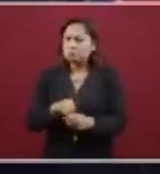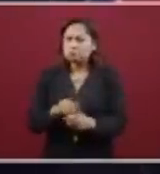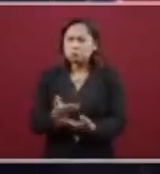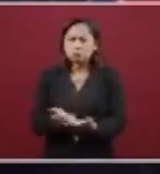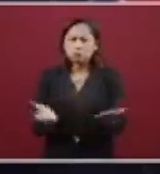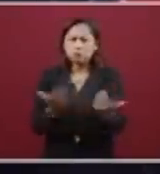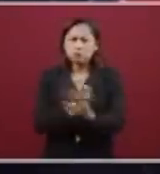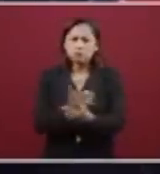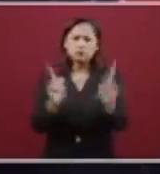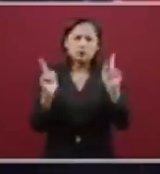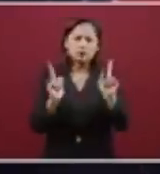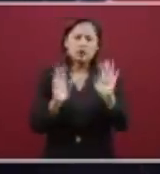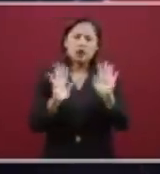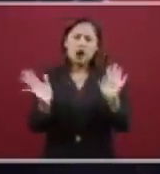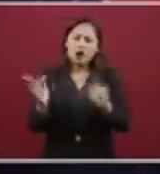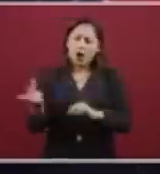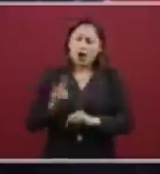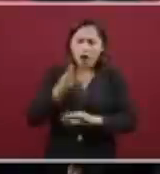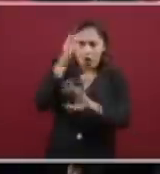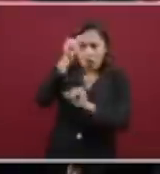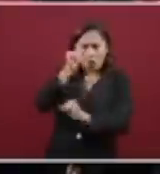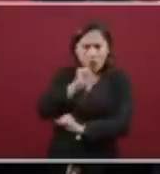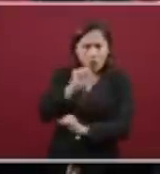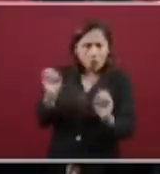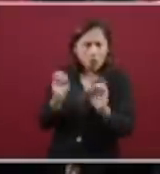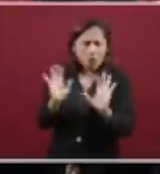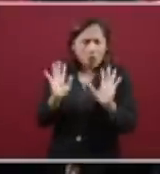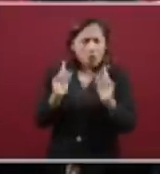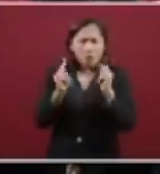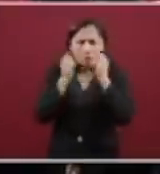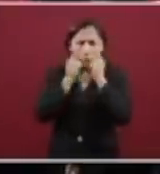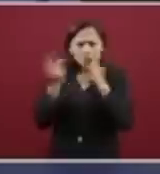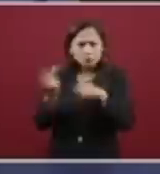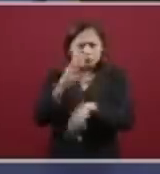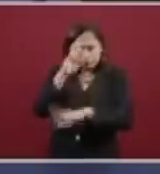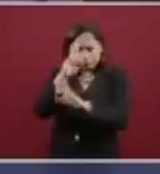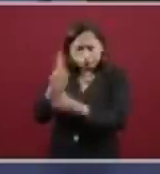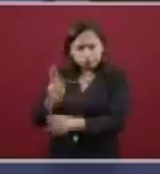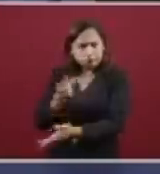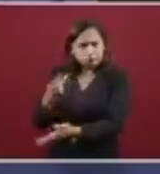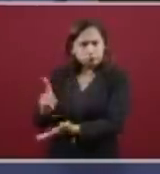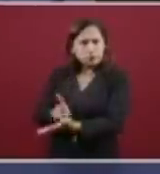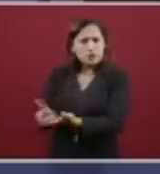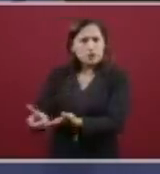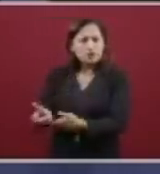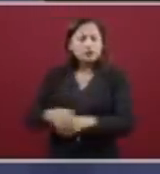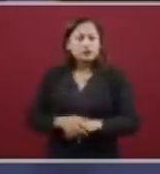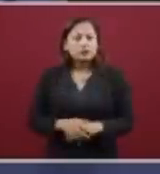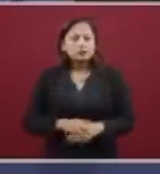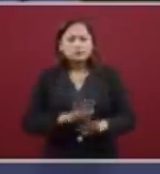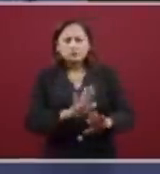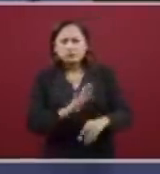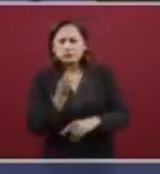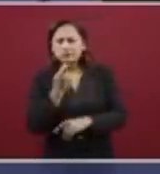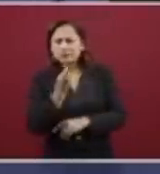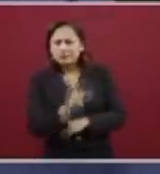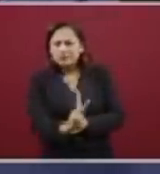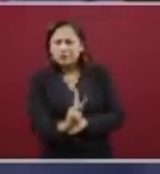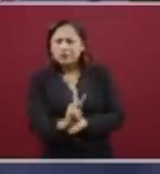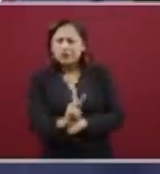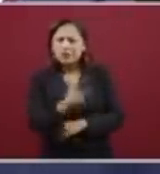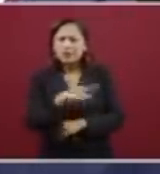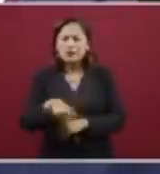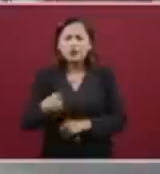del derecho a disentir pero los patrones están sumando este a esta cruzada